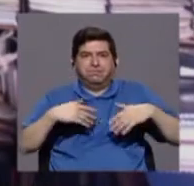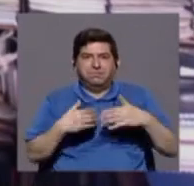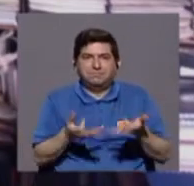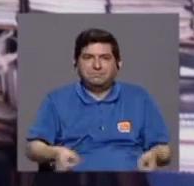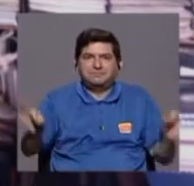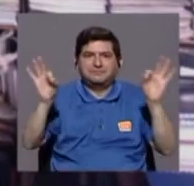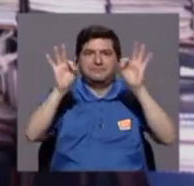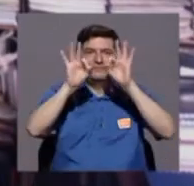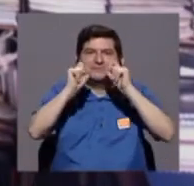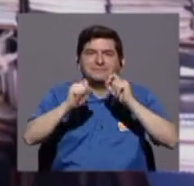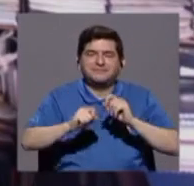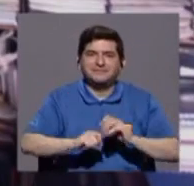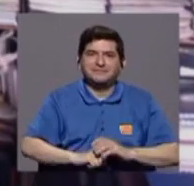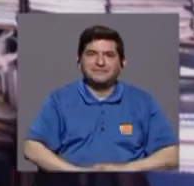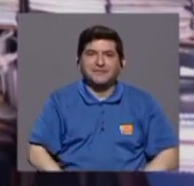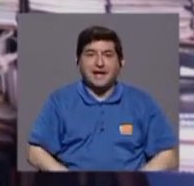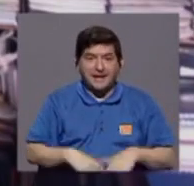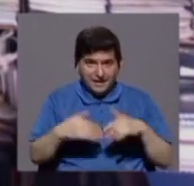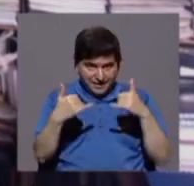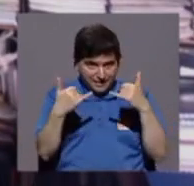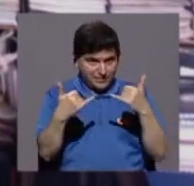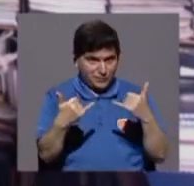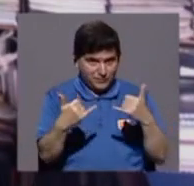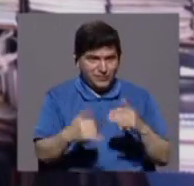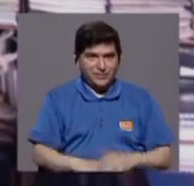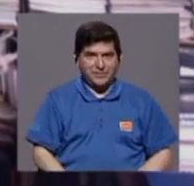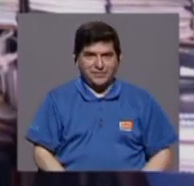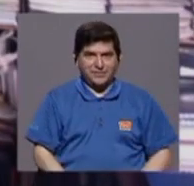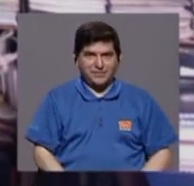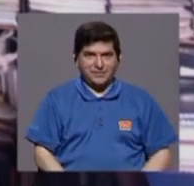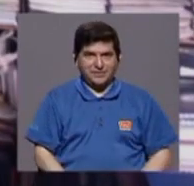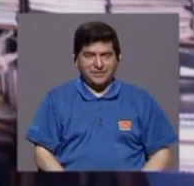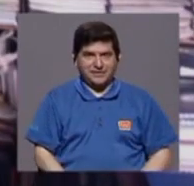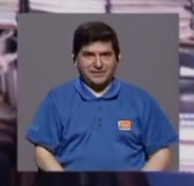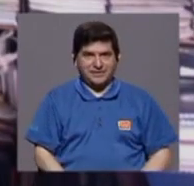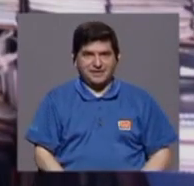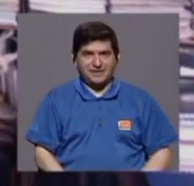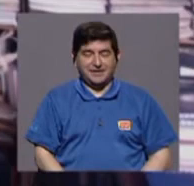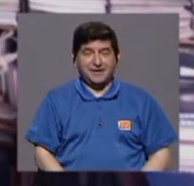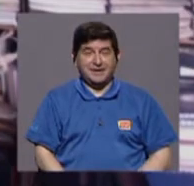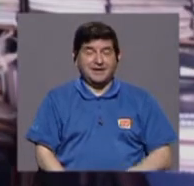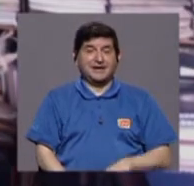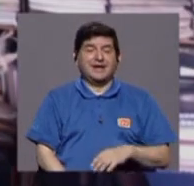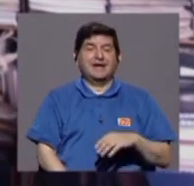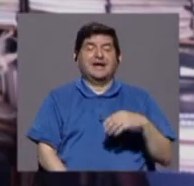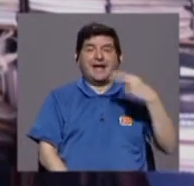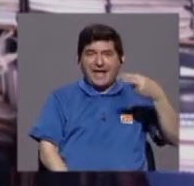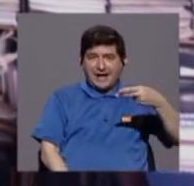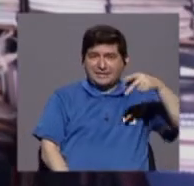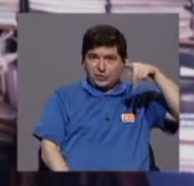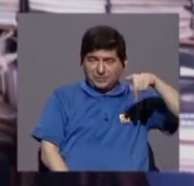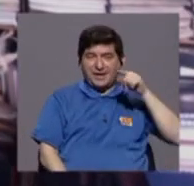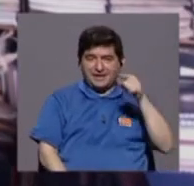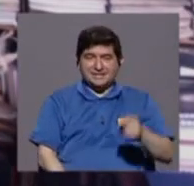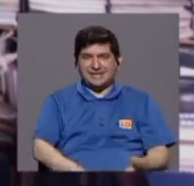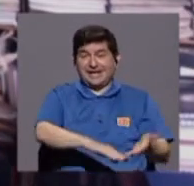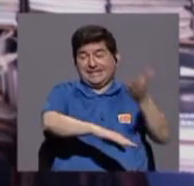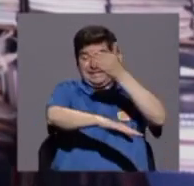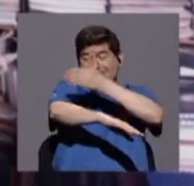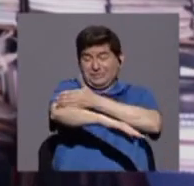grande. Ahora, la esperanza de vida de por... Don Héctor, nos lleva